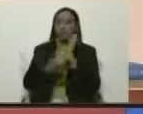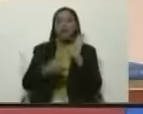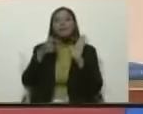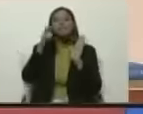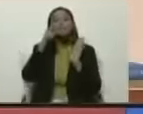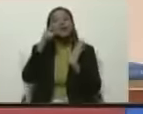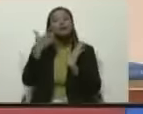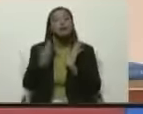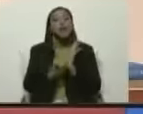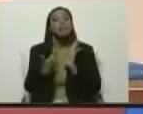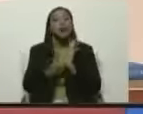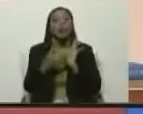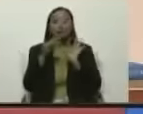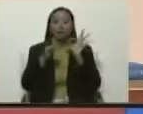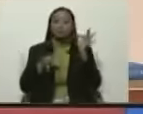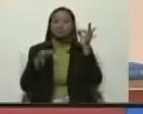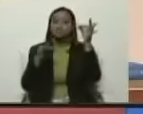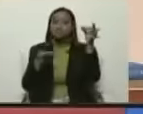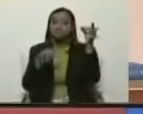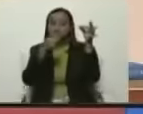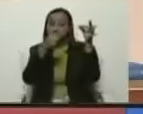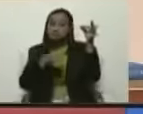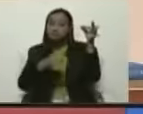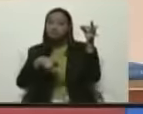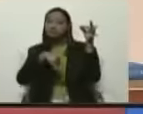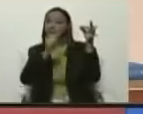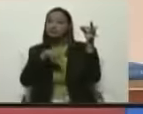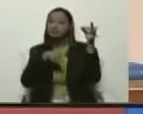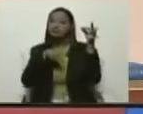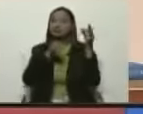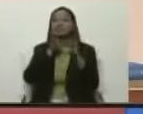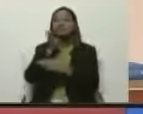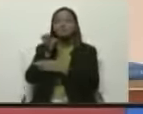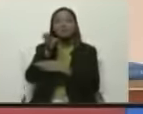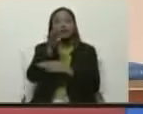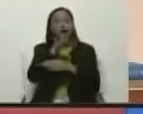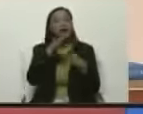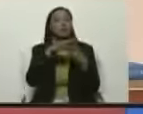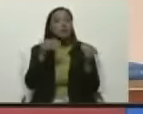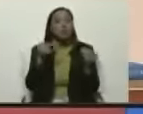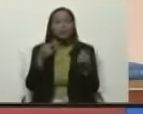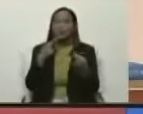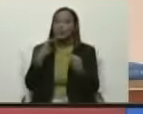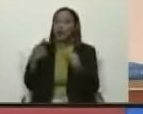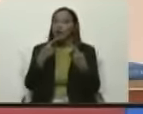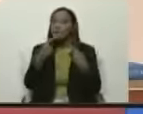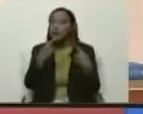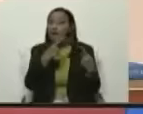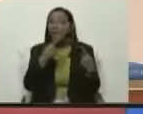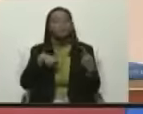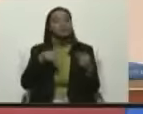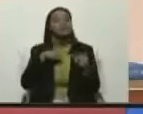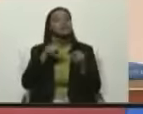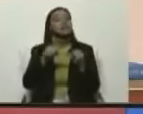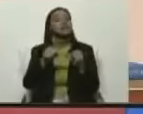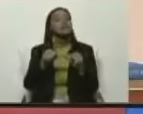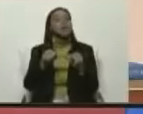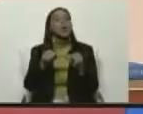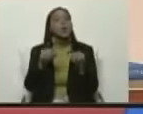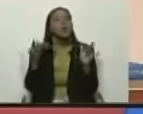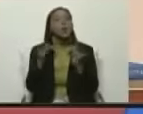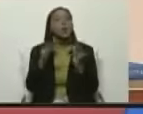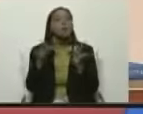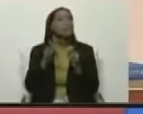personalmente, casa a casa, tum, tum. Vamos, hablamos con la gente, mantenemos en contacto, porque ¿cuál es la idea de